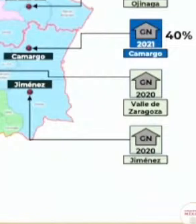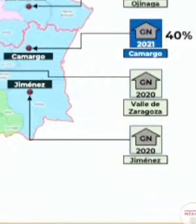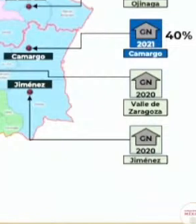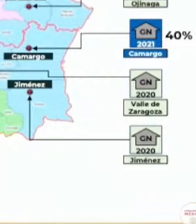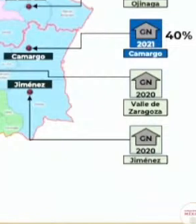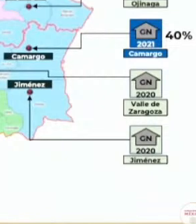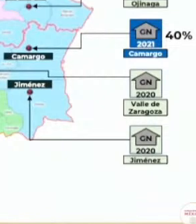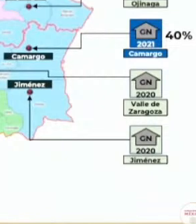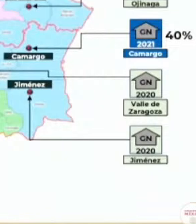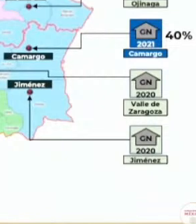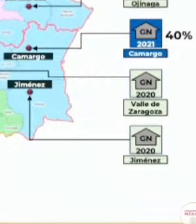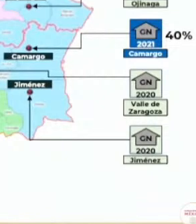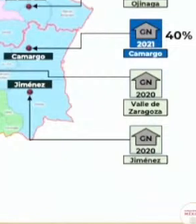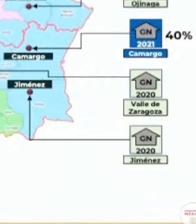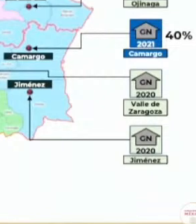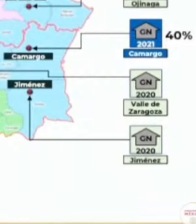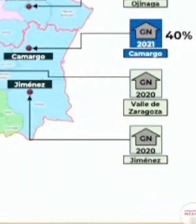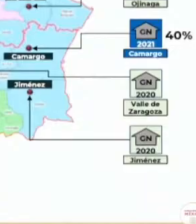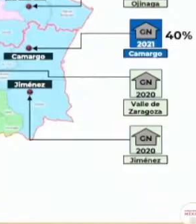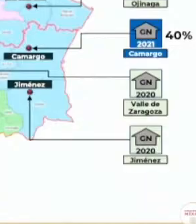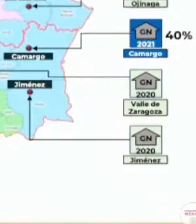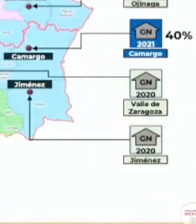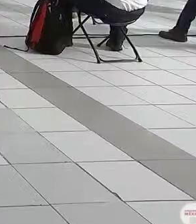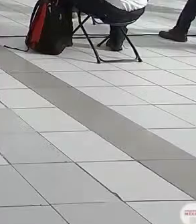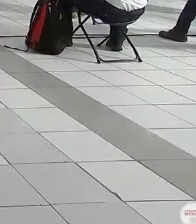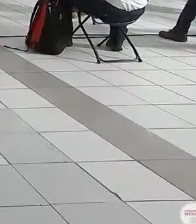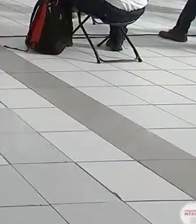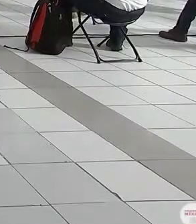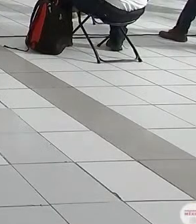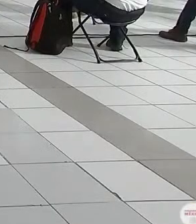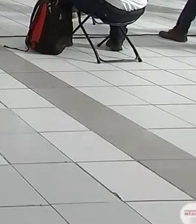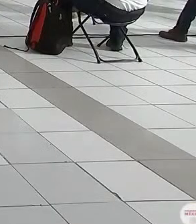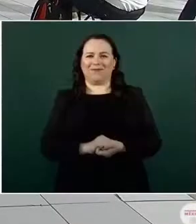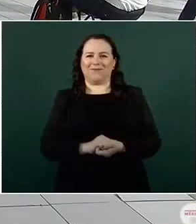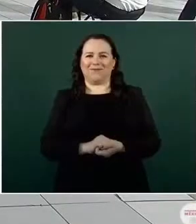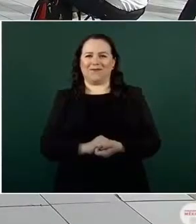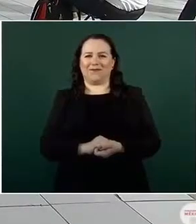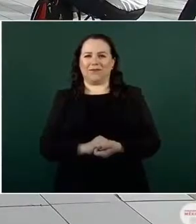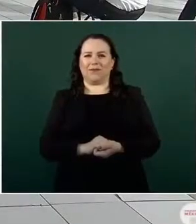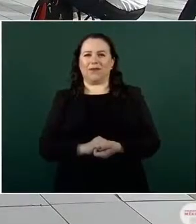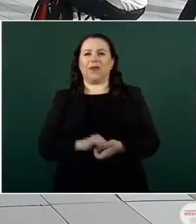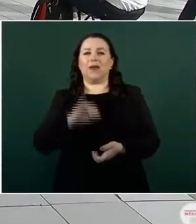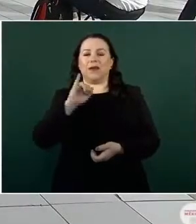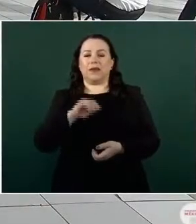un 40% de avance, y para el